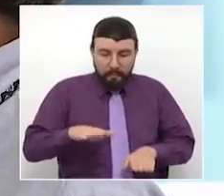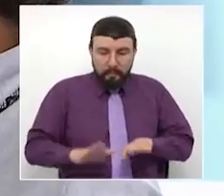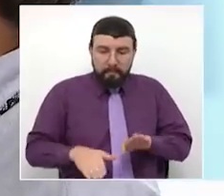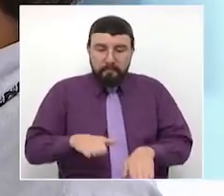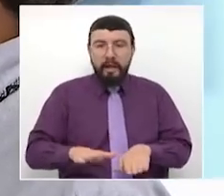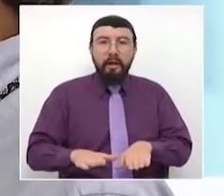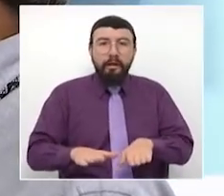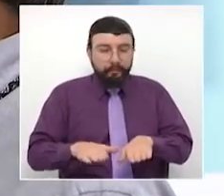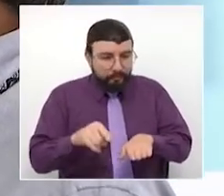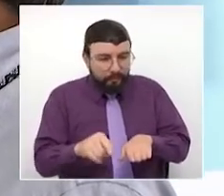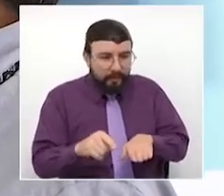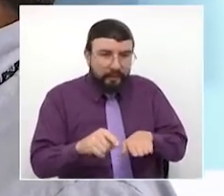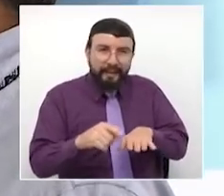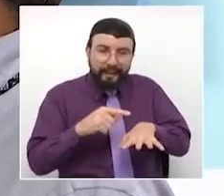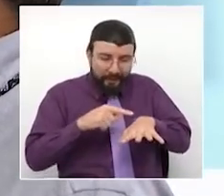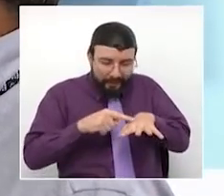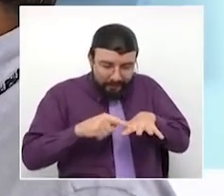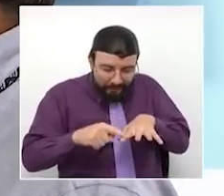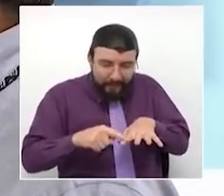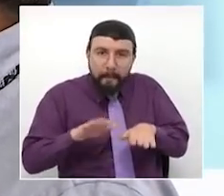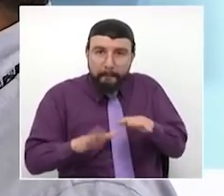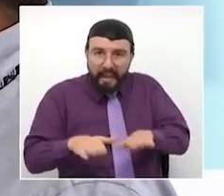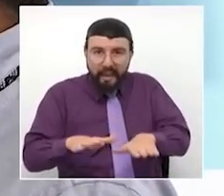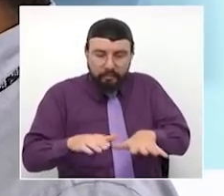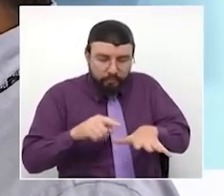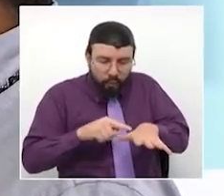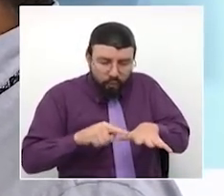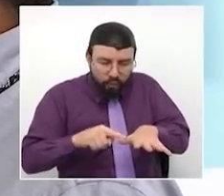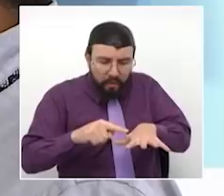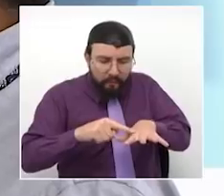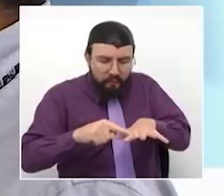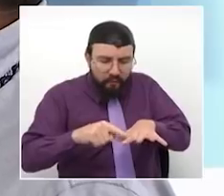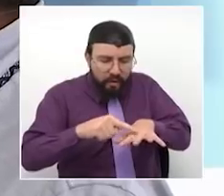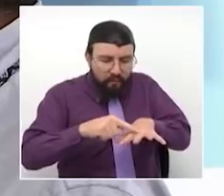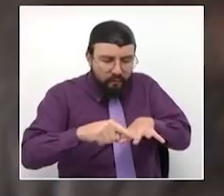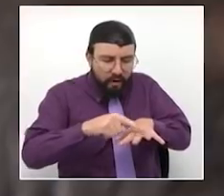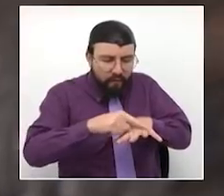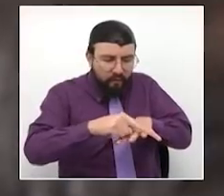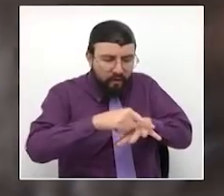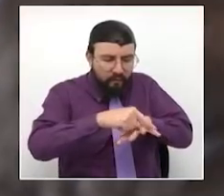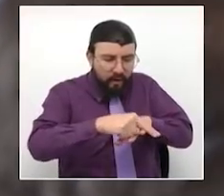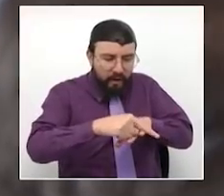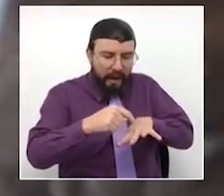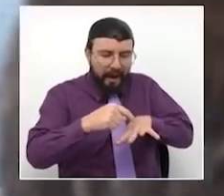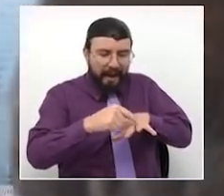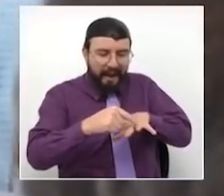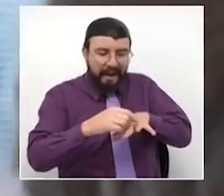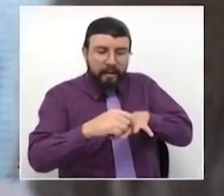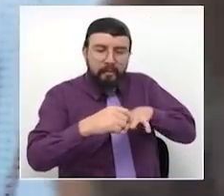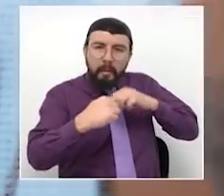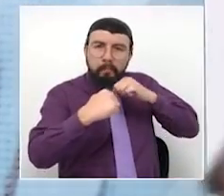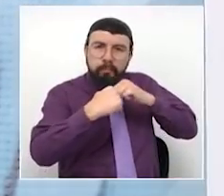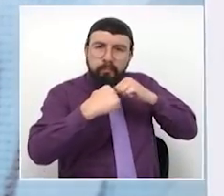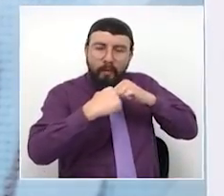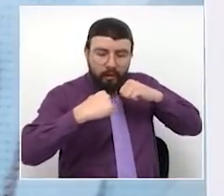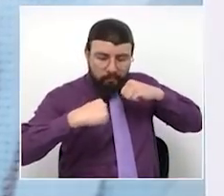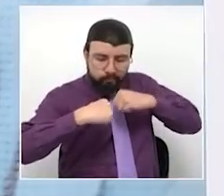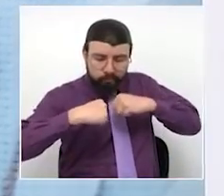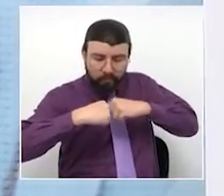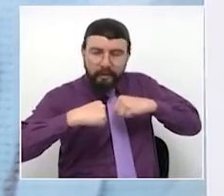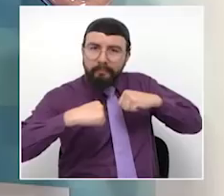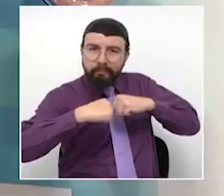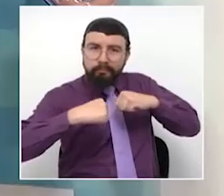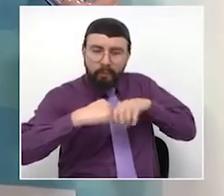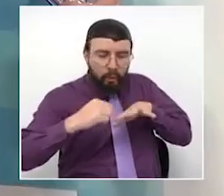huesecillo y el otro, hay un espacio. Ese espacio, ¿por qué se da? Porque tiene una facetica aquí articular y otra acá, donde hace